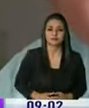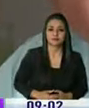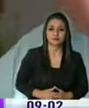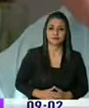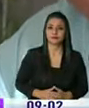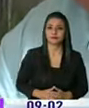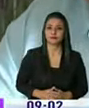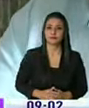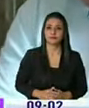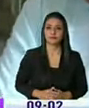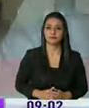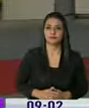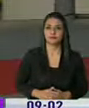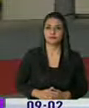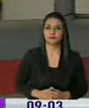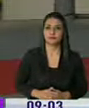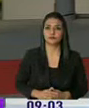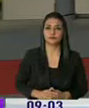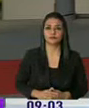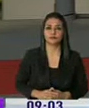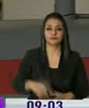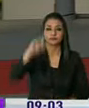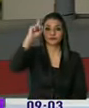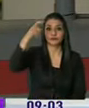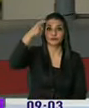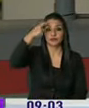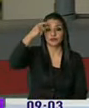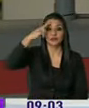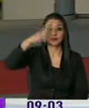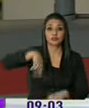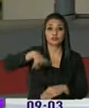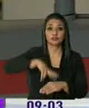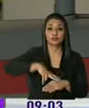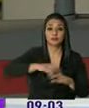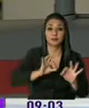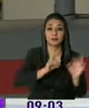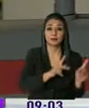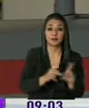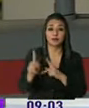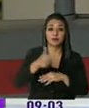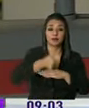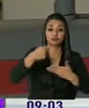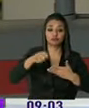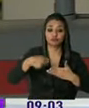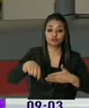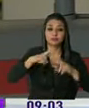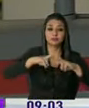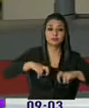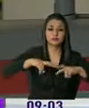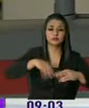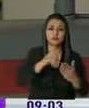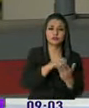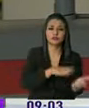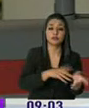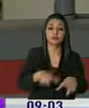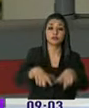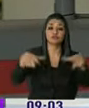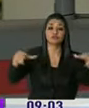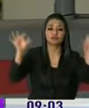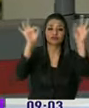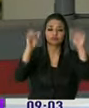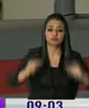Informó Héctor Romero. El gobierno nacional alista una auditoría para los proyectos calificados como emblemáticos.